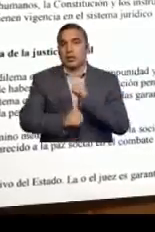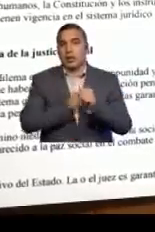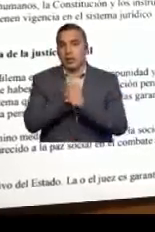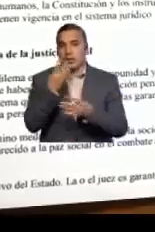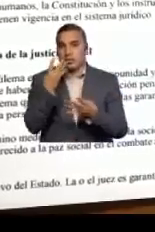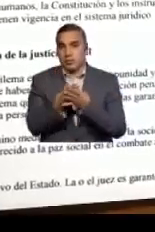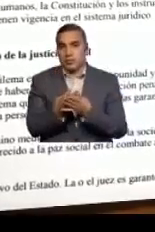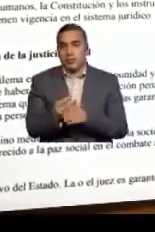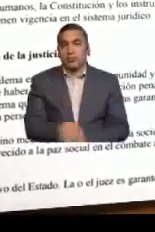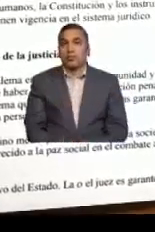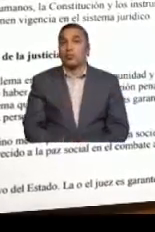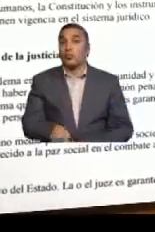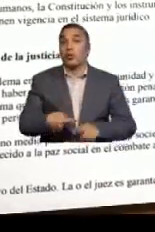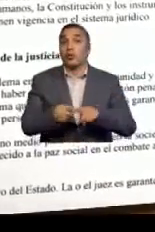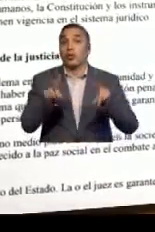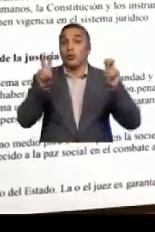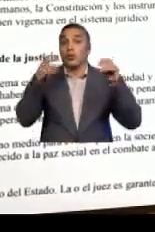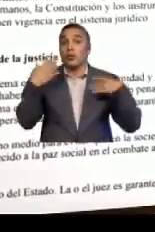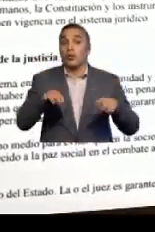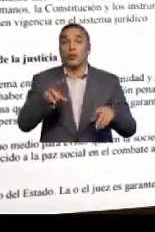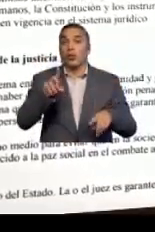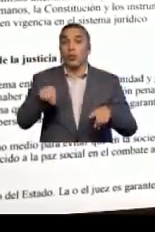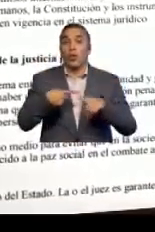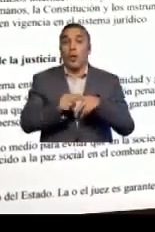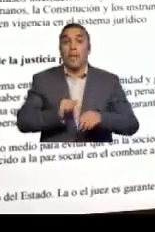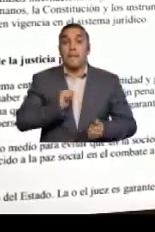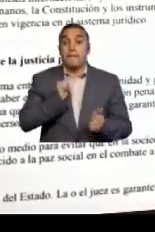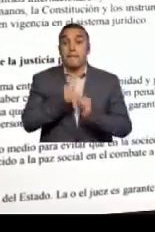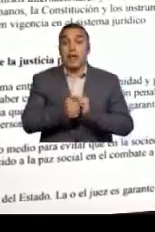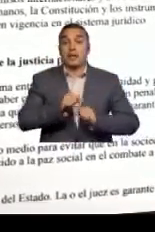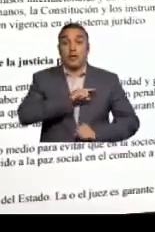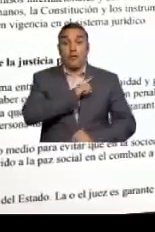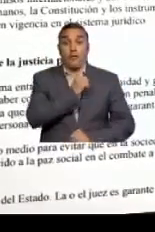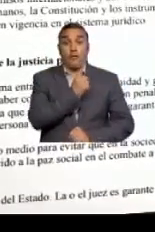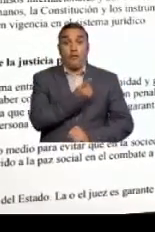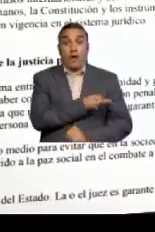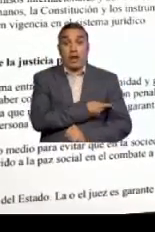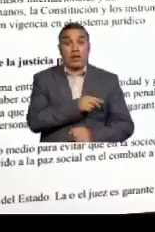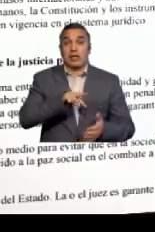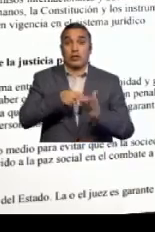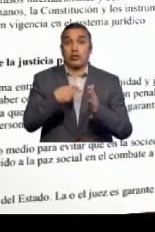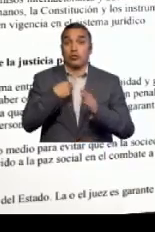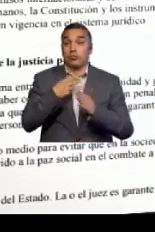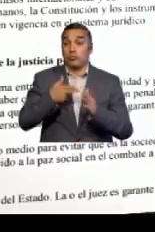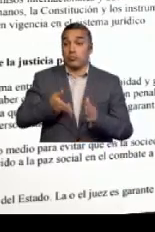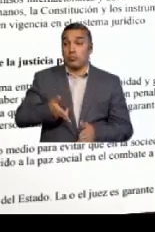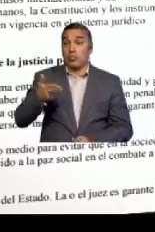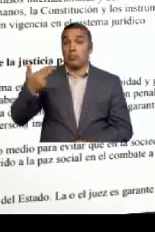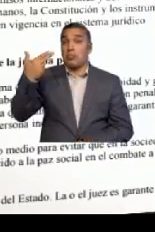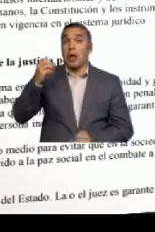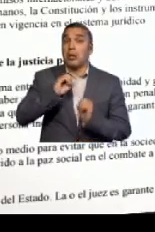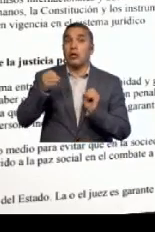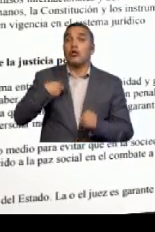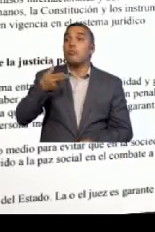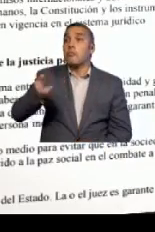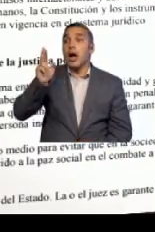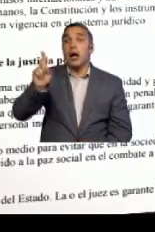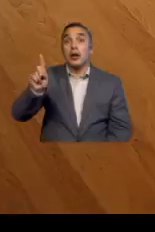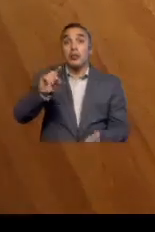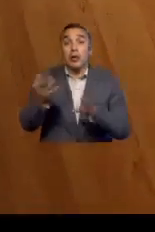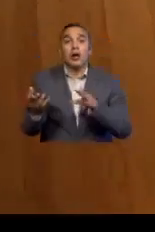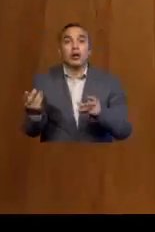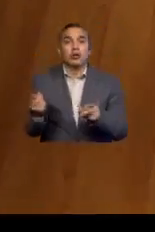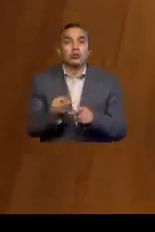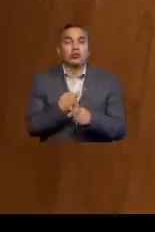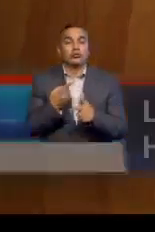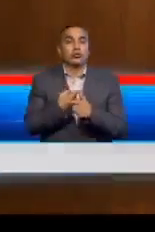de cárcel por el delito de extralimitación en la ejecución de un acto de servicio de los miembros de las Fuerzas Armadas y Policía